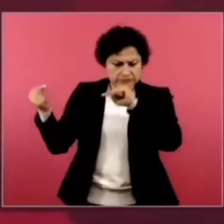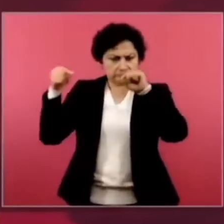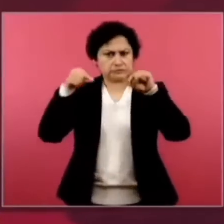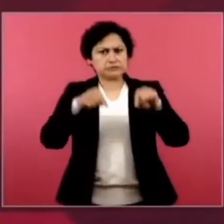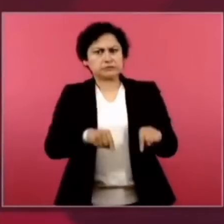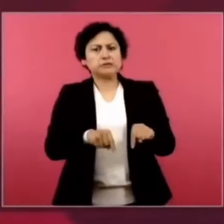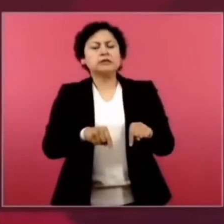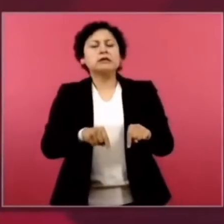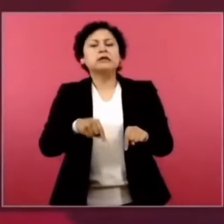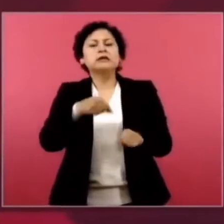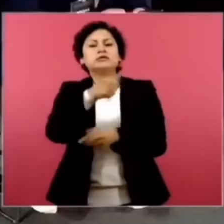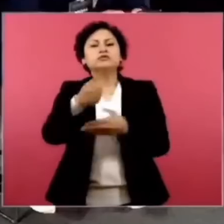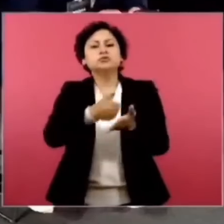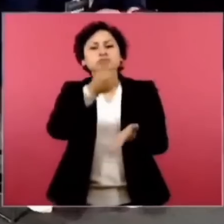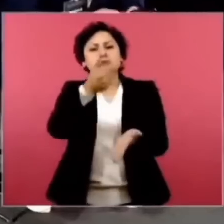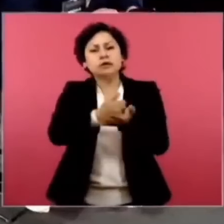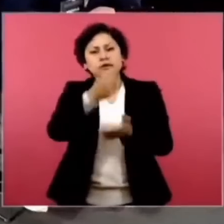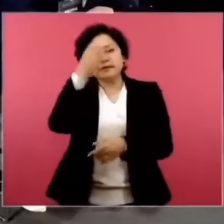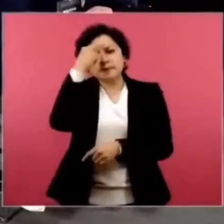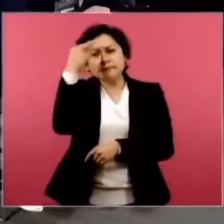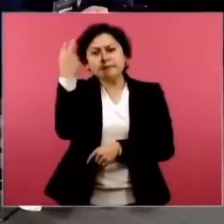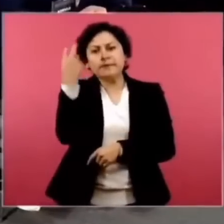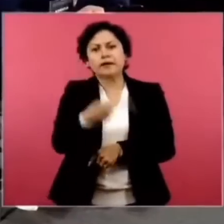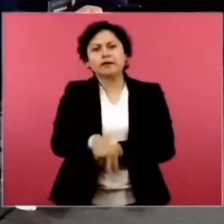a principios